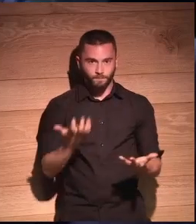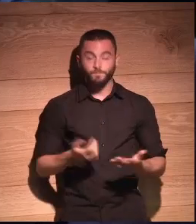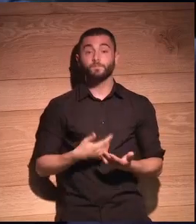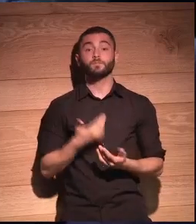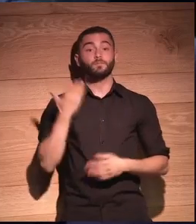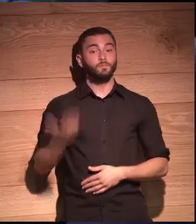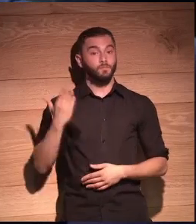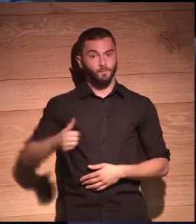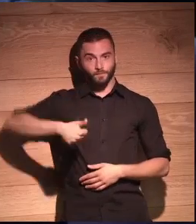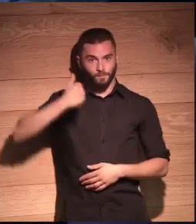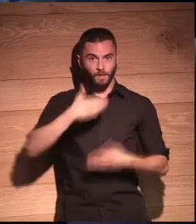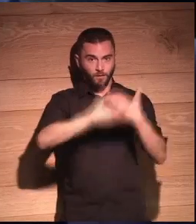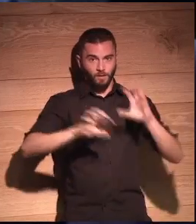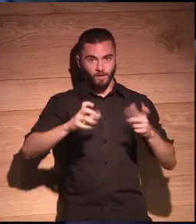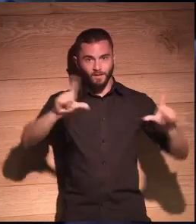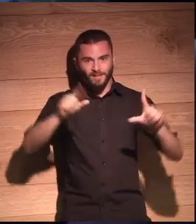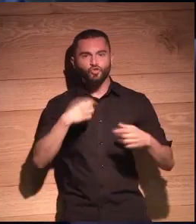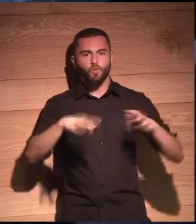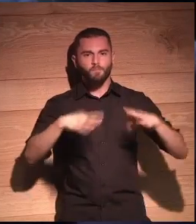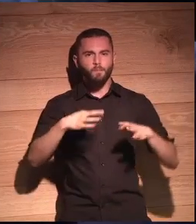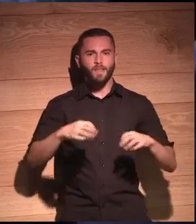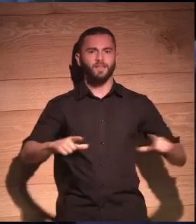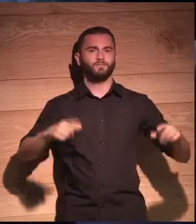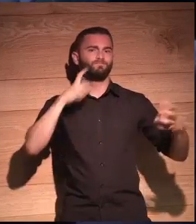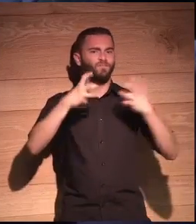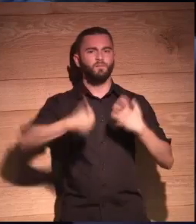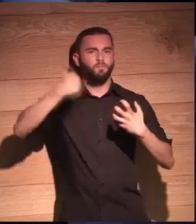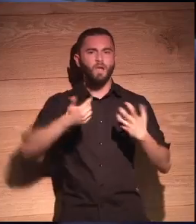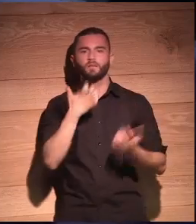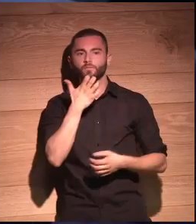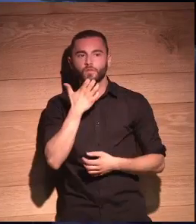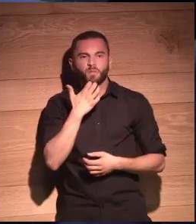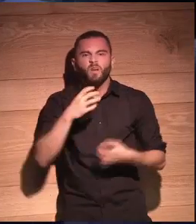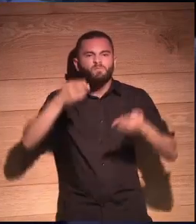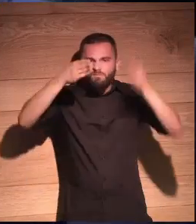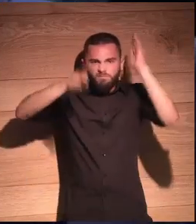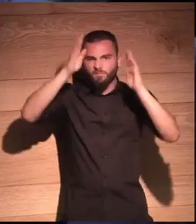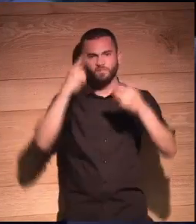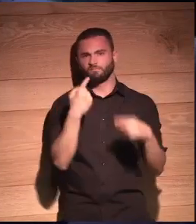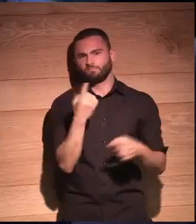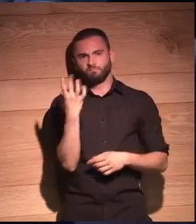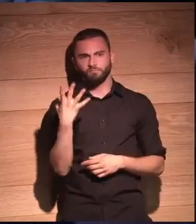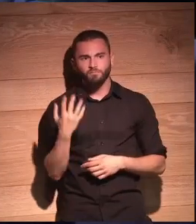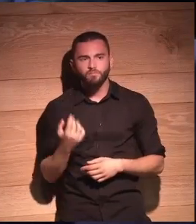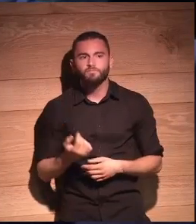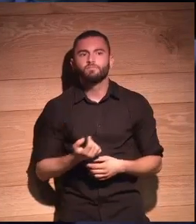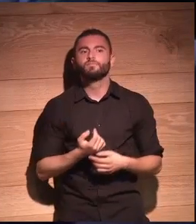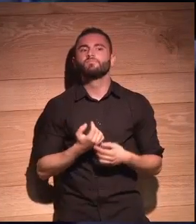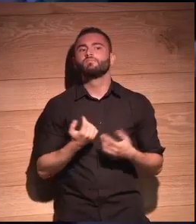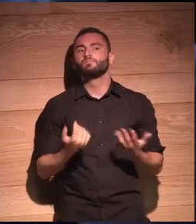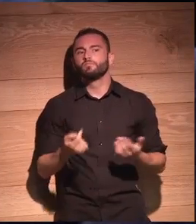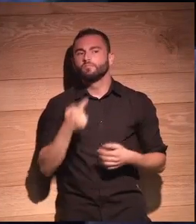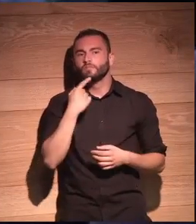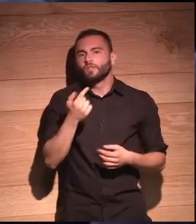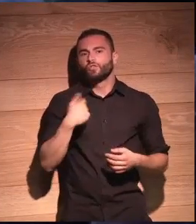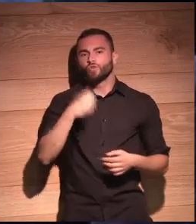que trasciende más a los medios de comunicación normalmente es pues bravuconadas, un poco podemos decir, tipo Elon Musk, diciendo,